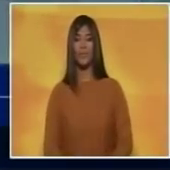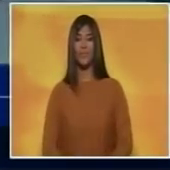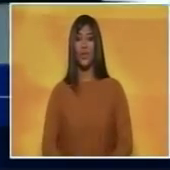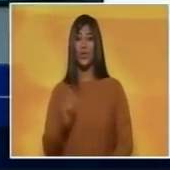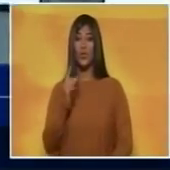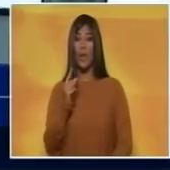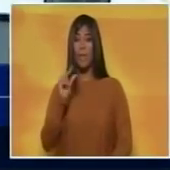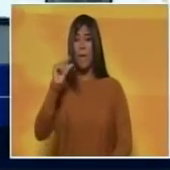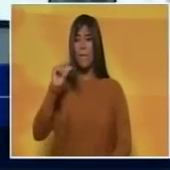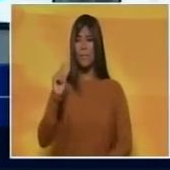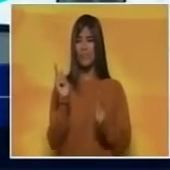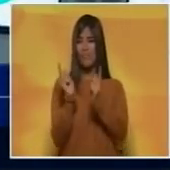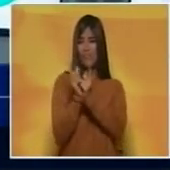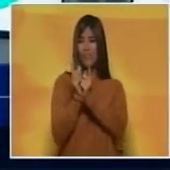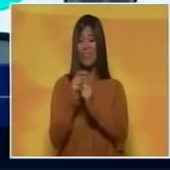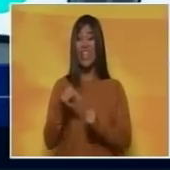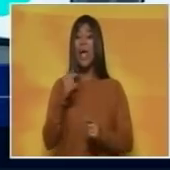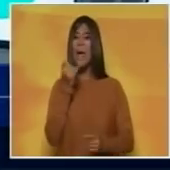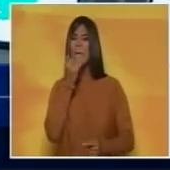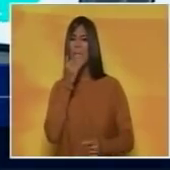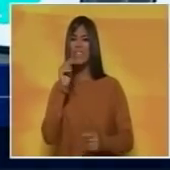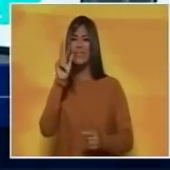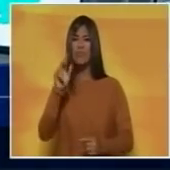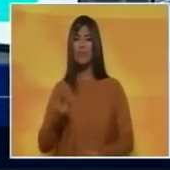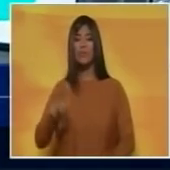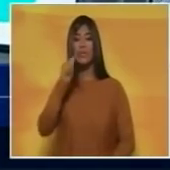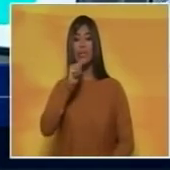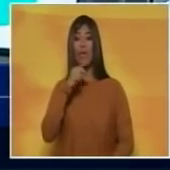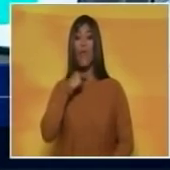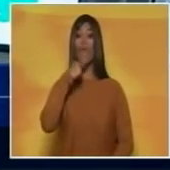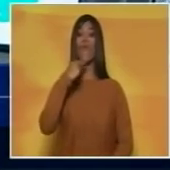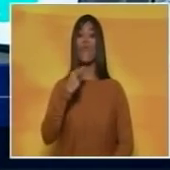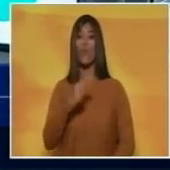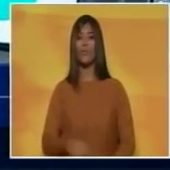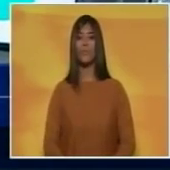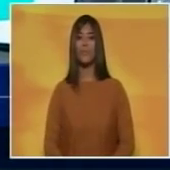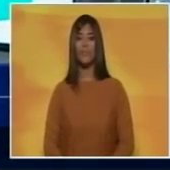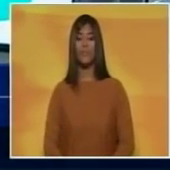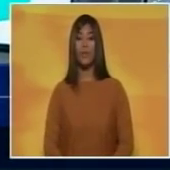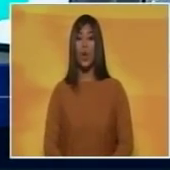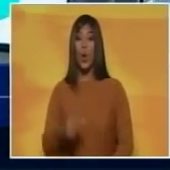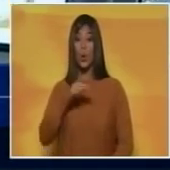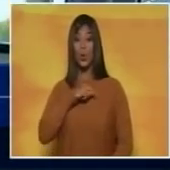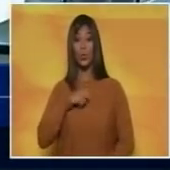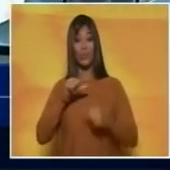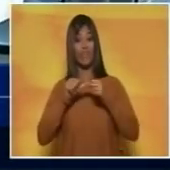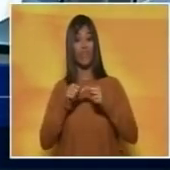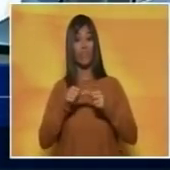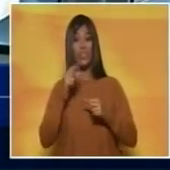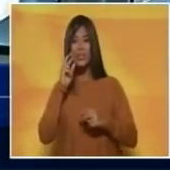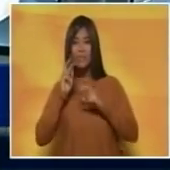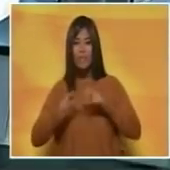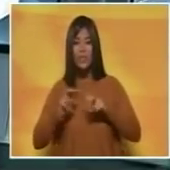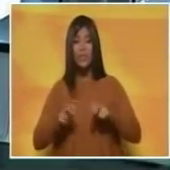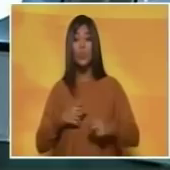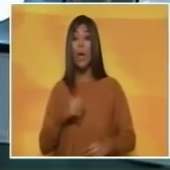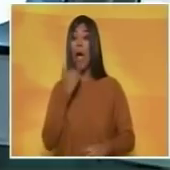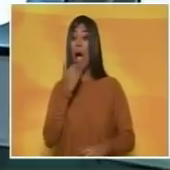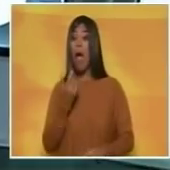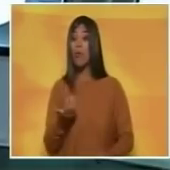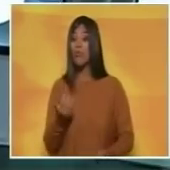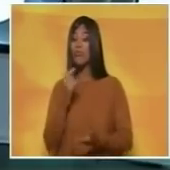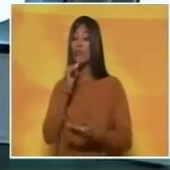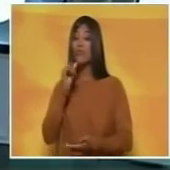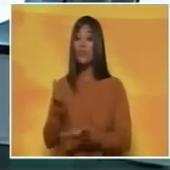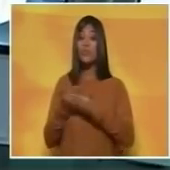esto es solamente un pedacito de lo que ocurre cada sábado en La Voz Imbatible. Por supuesto, nosotros seguiremos súper pendientes de todos los incidentes que